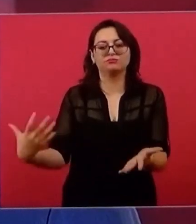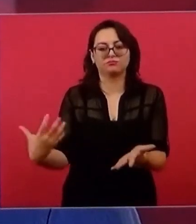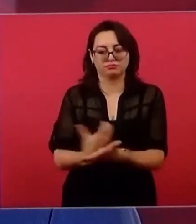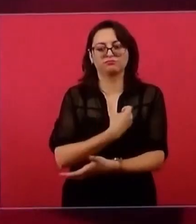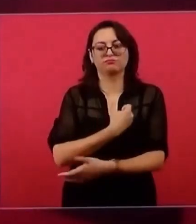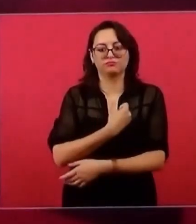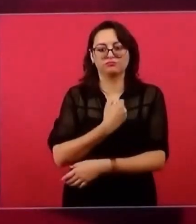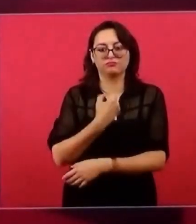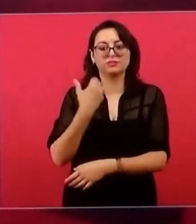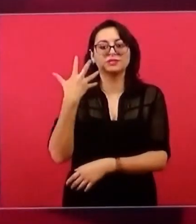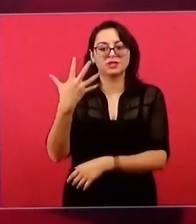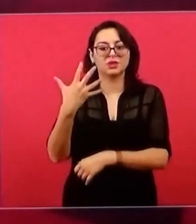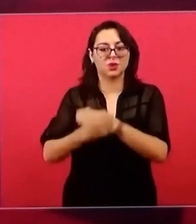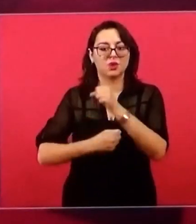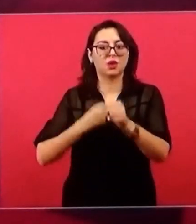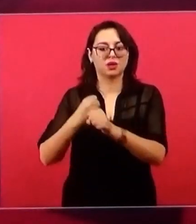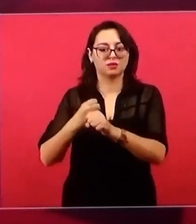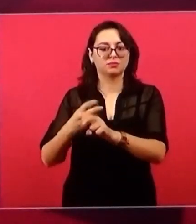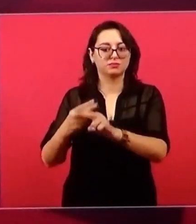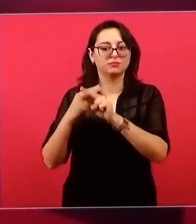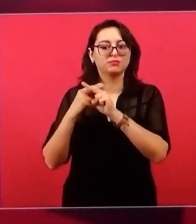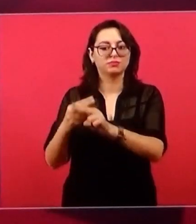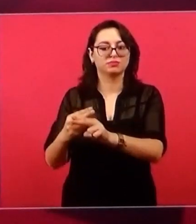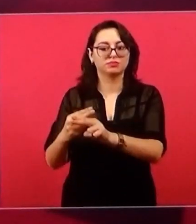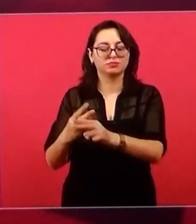vamos a